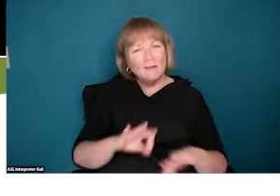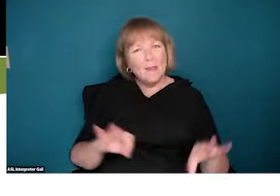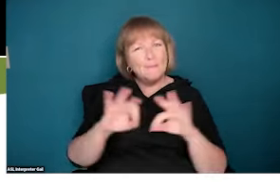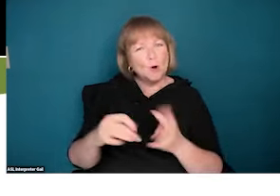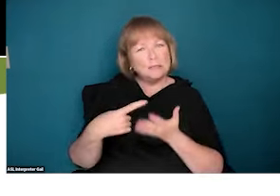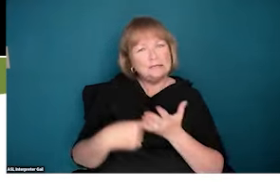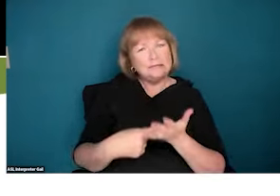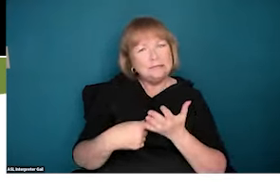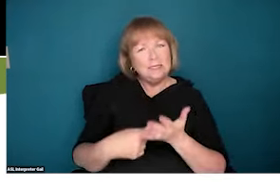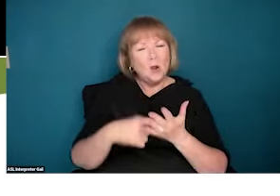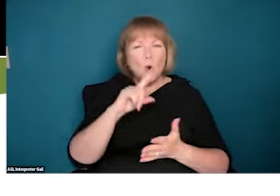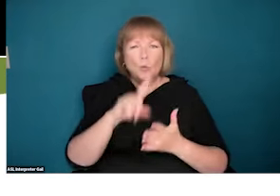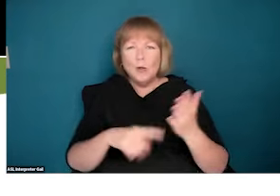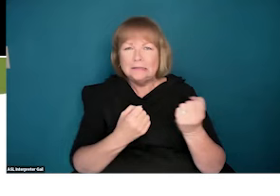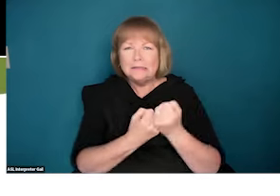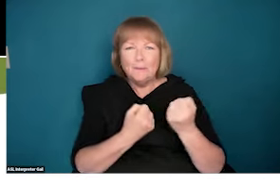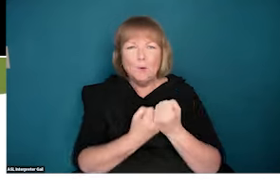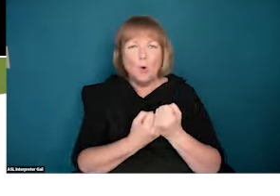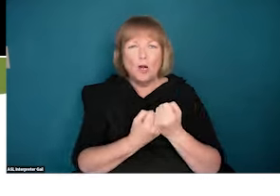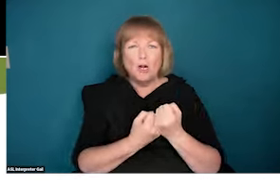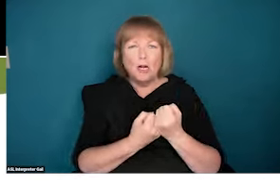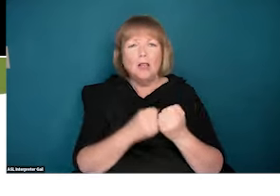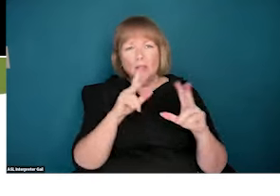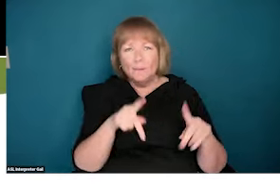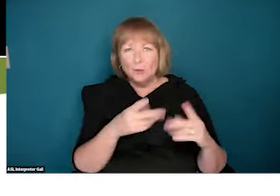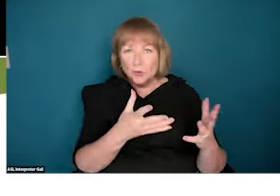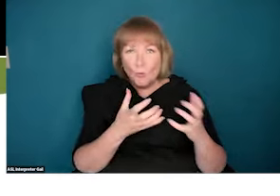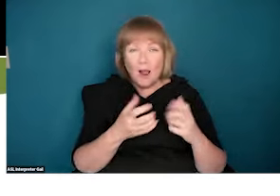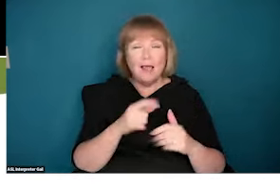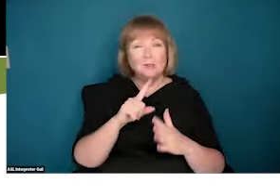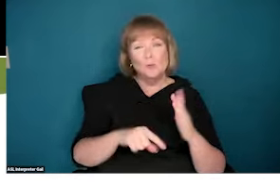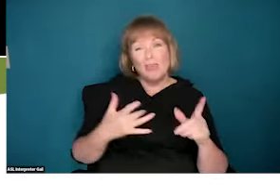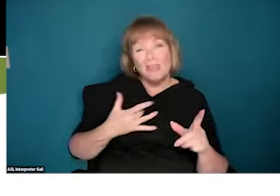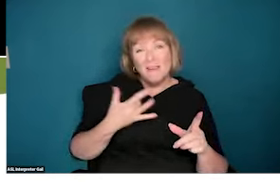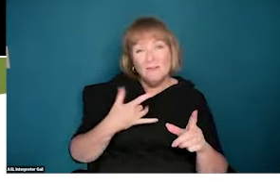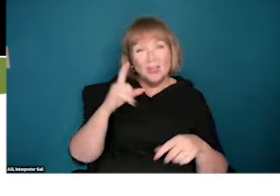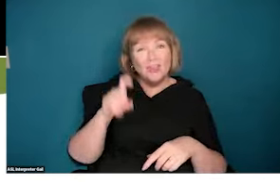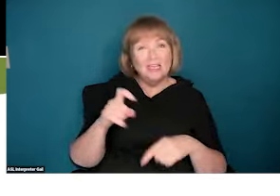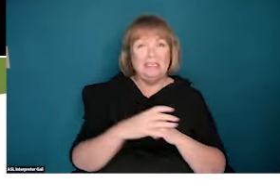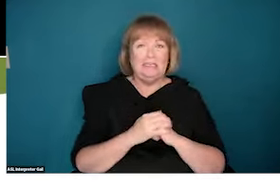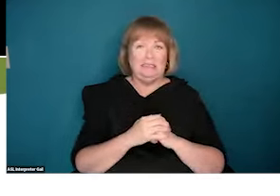estas conversaciones, cómo tener las conversaciones de qué tipo de